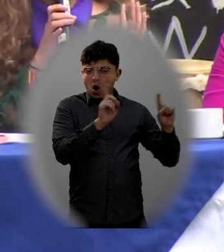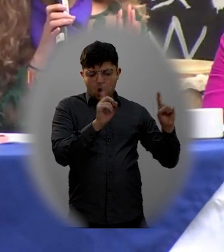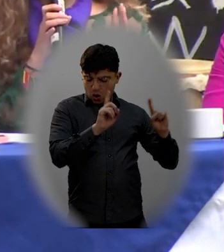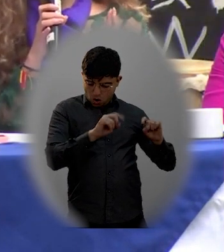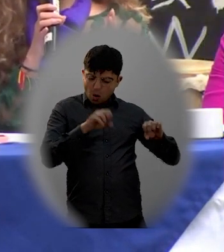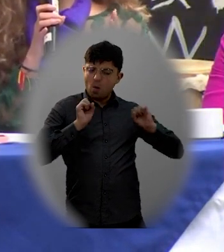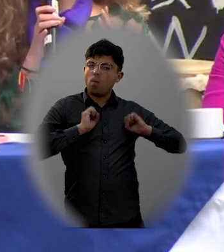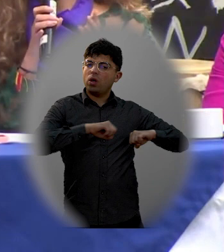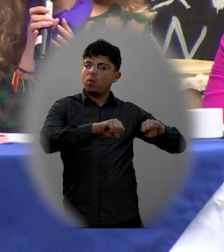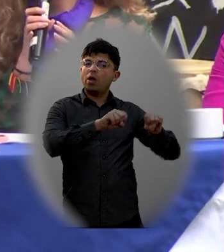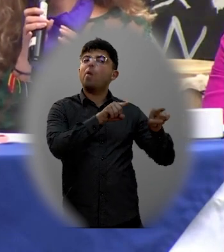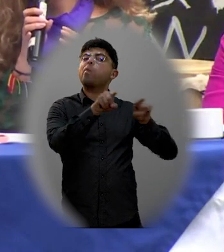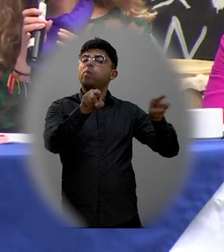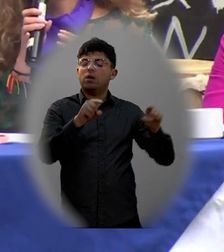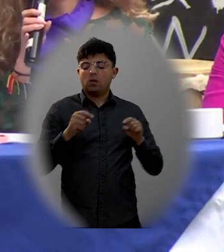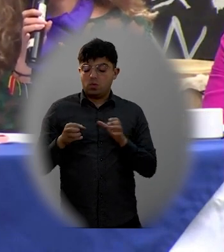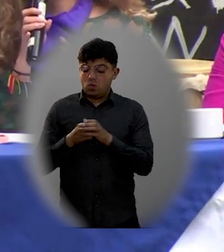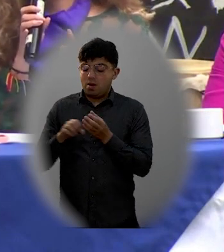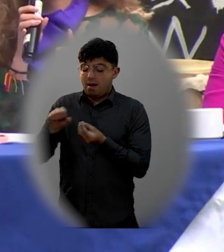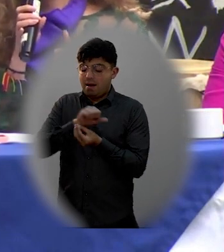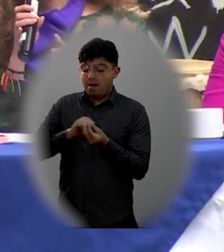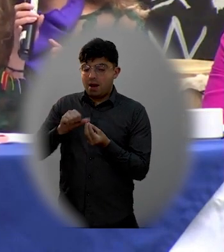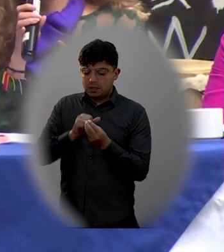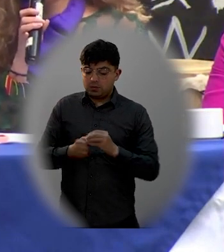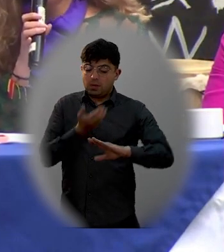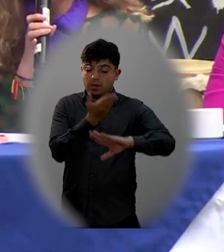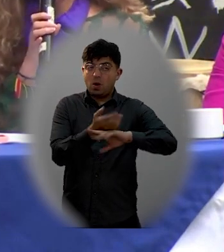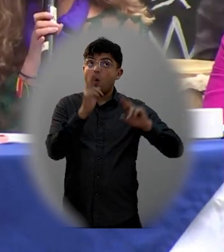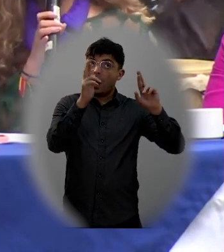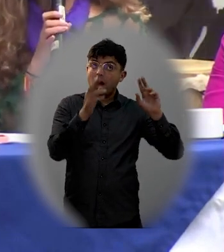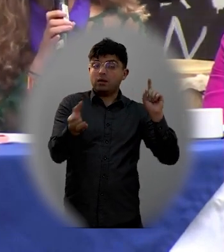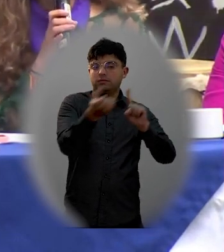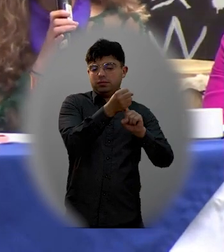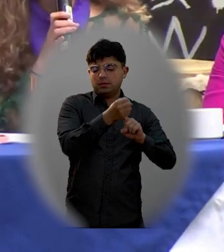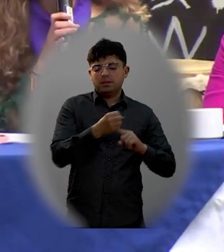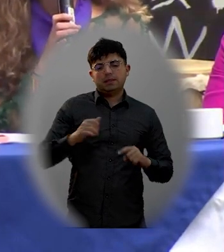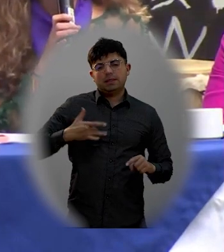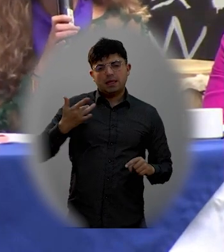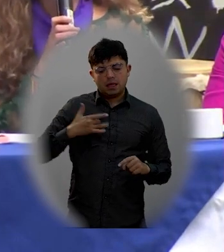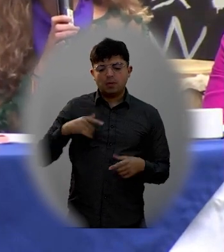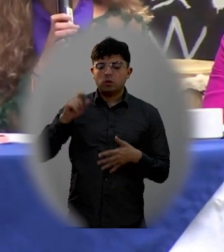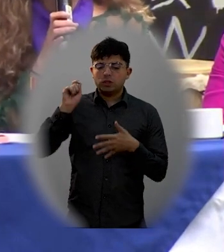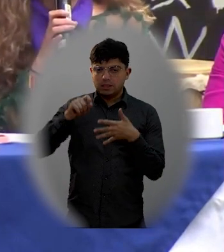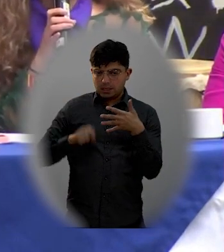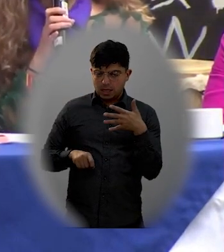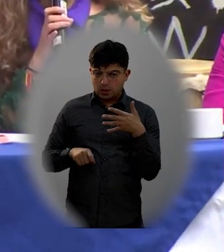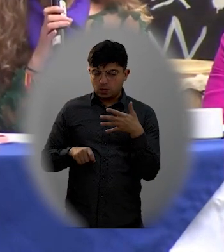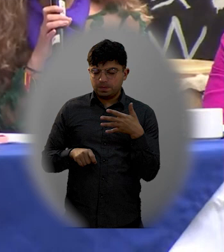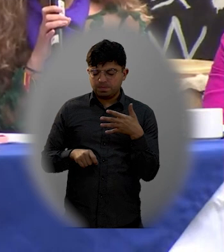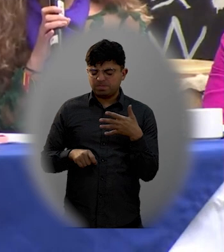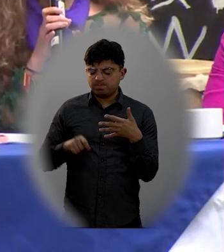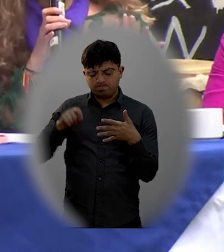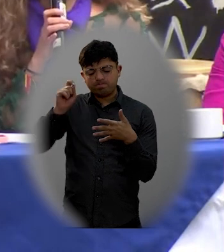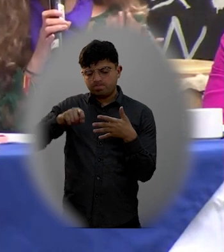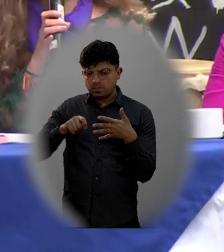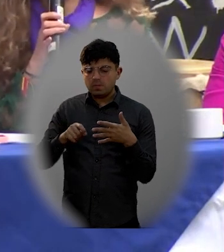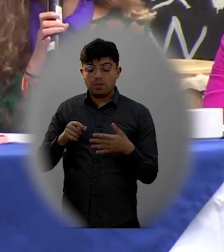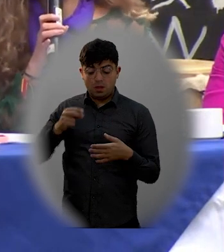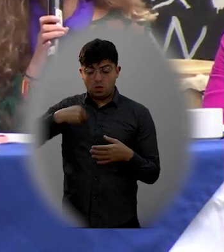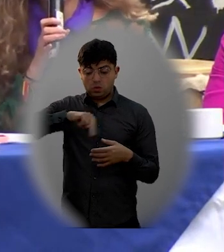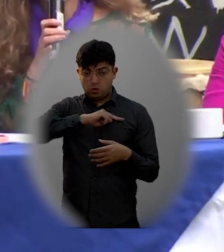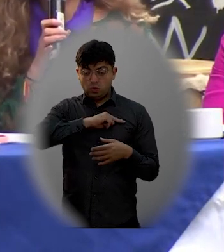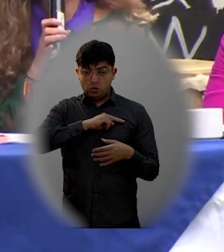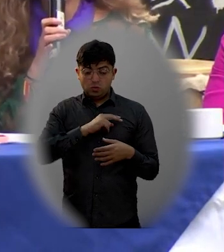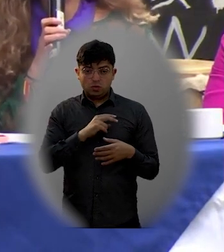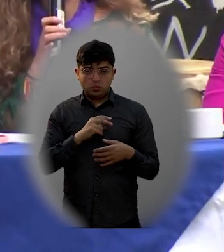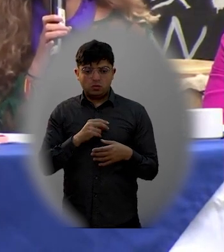Esto pues se propone desde la juntanza, esperamos que se pueda lograr, porque sentimos que es necesario, porque es que nosotros igual